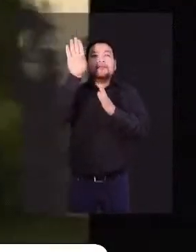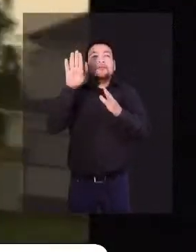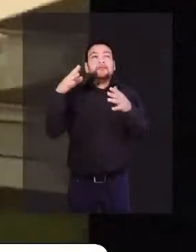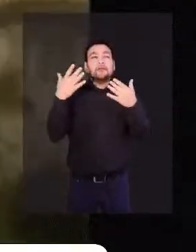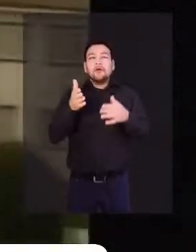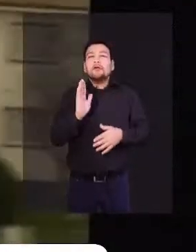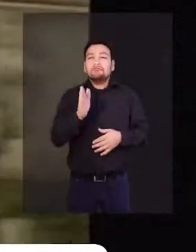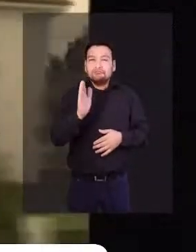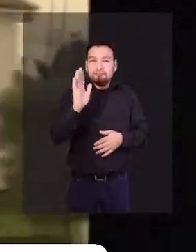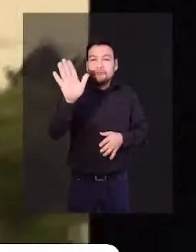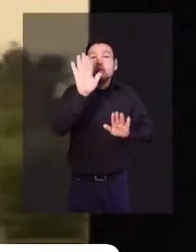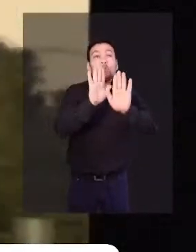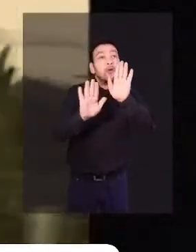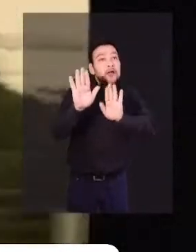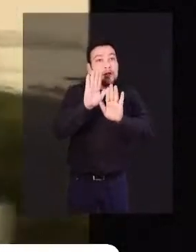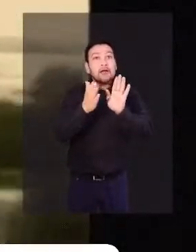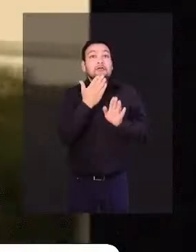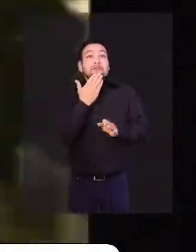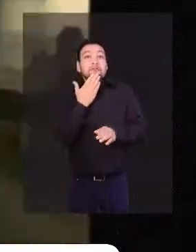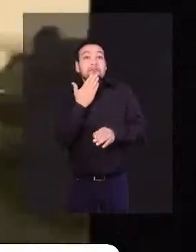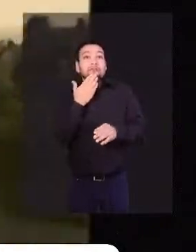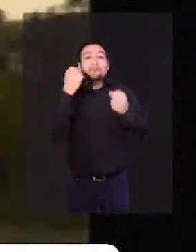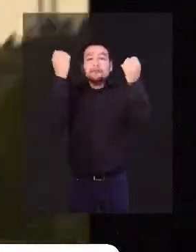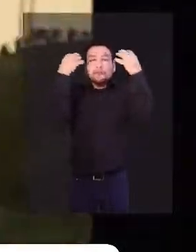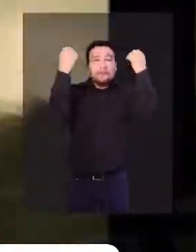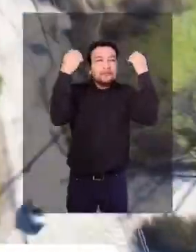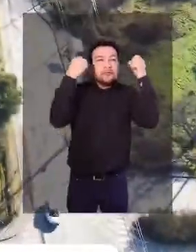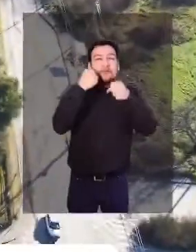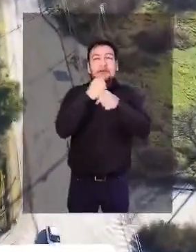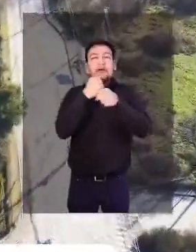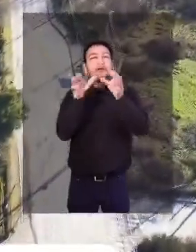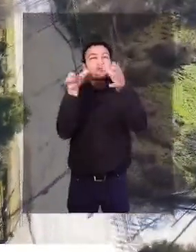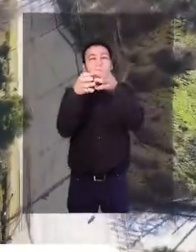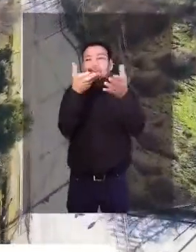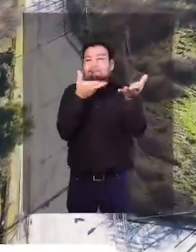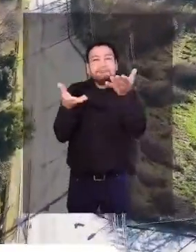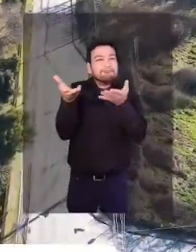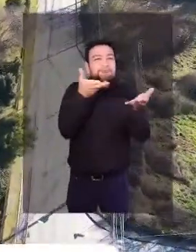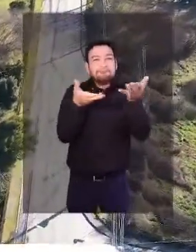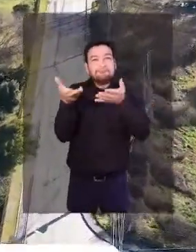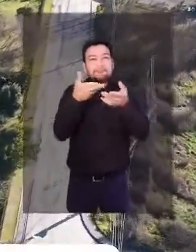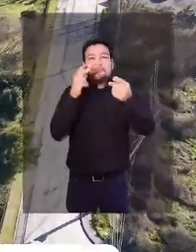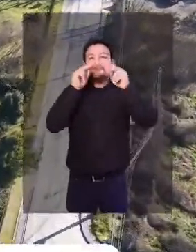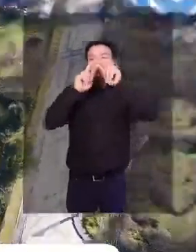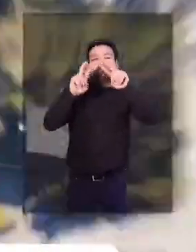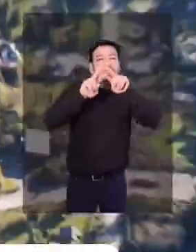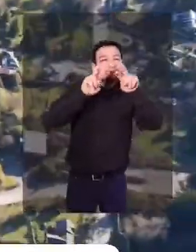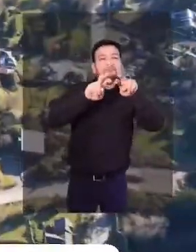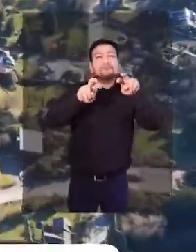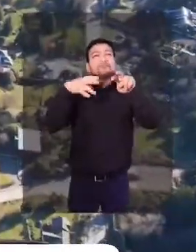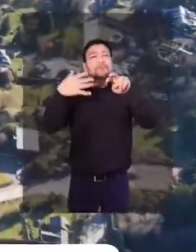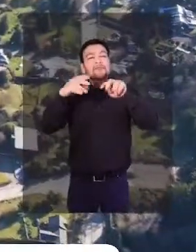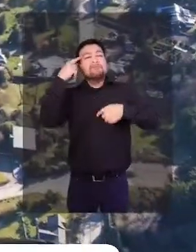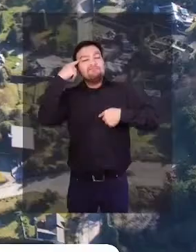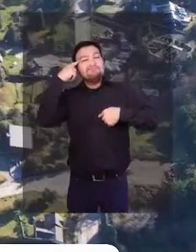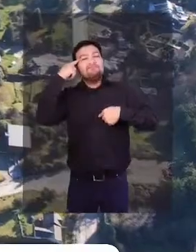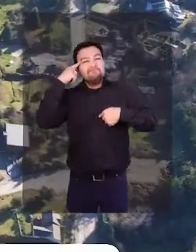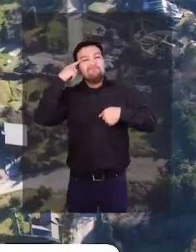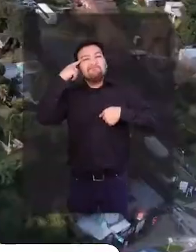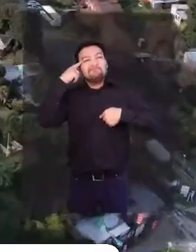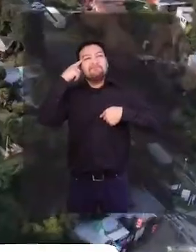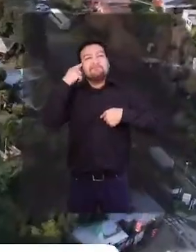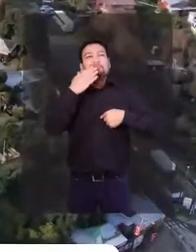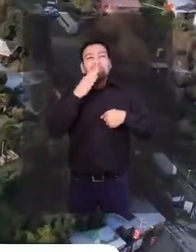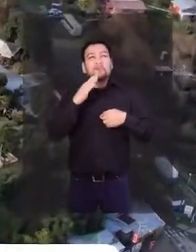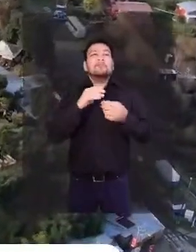puertas en Puerto Montt. Desde entonces, hemos crecido y evolucionado para convertirnos en la mejor opción de